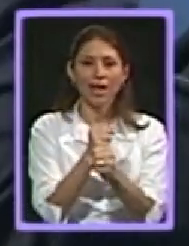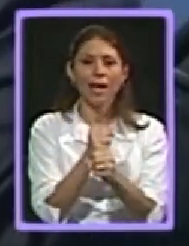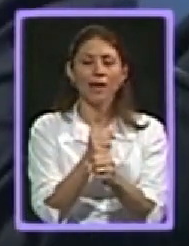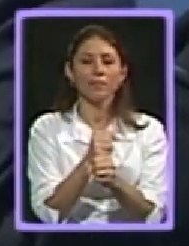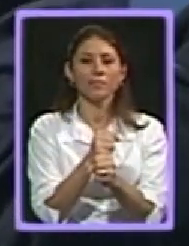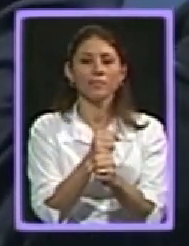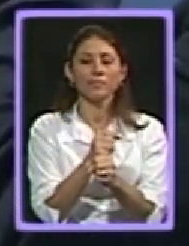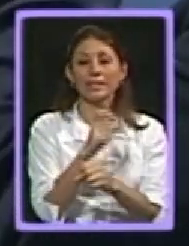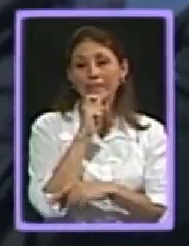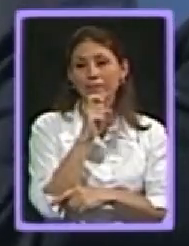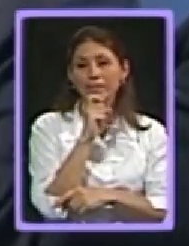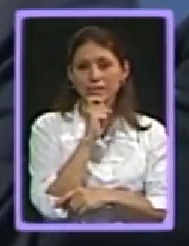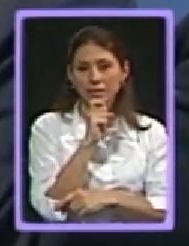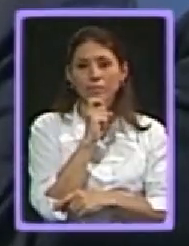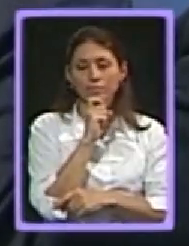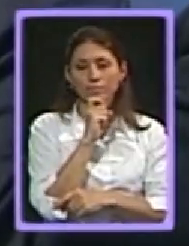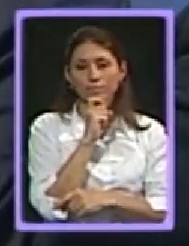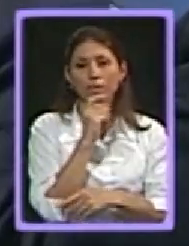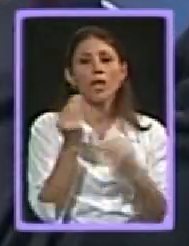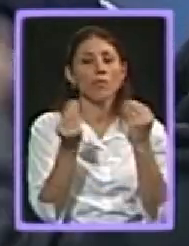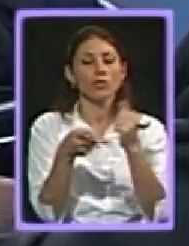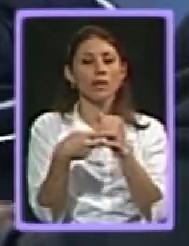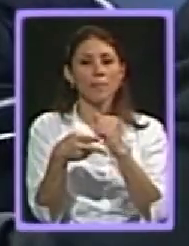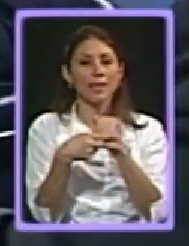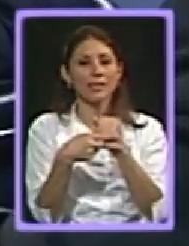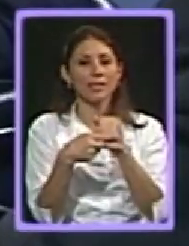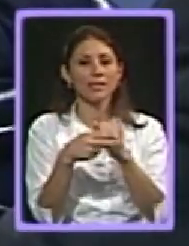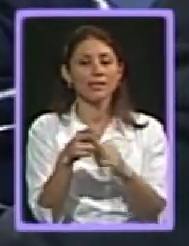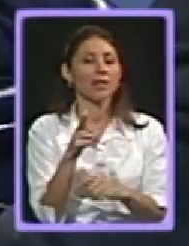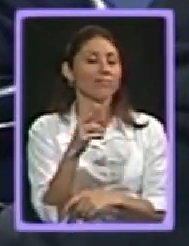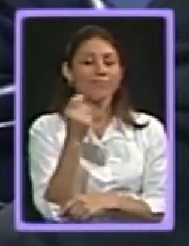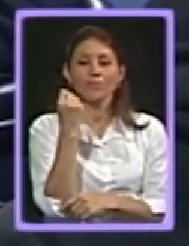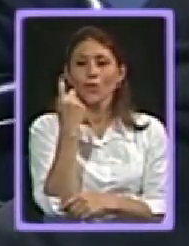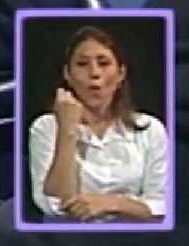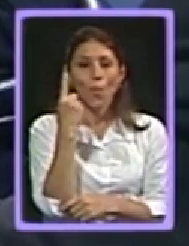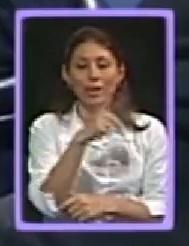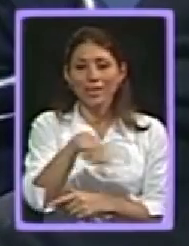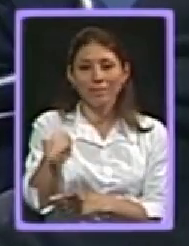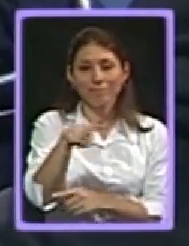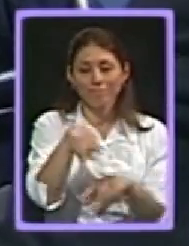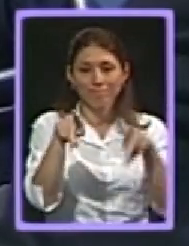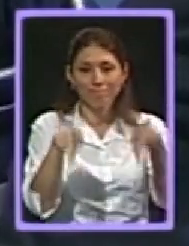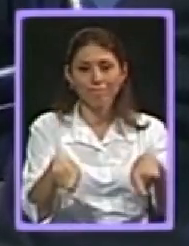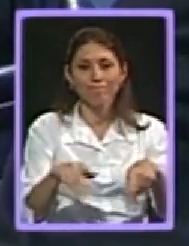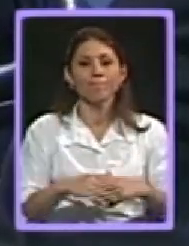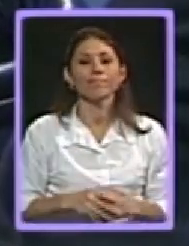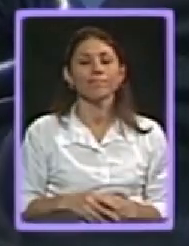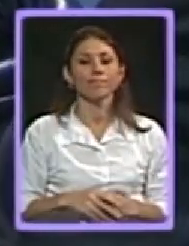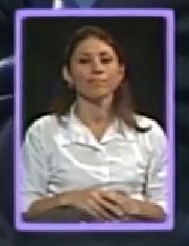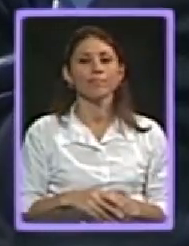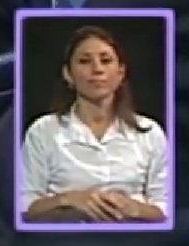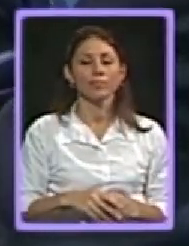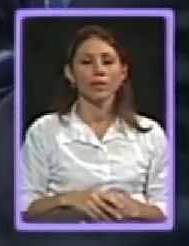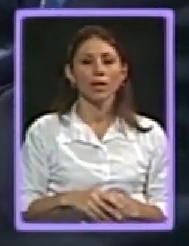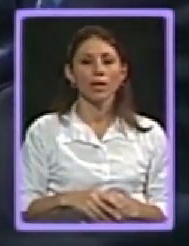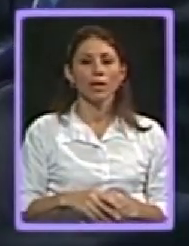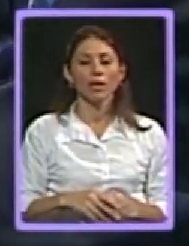ciertamente difícil, ¿verdad? Y muchas veces no comprendida que se tiene en el Ministerio de Hacienda. Don Gabriel,